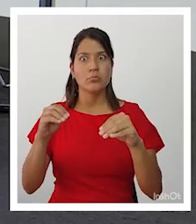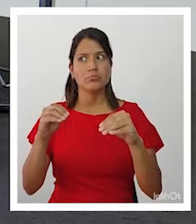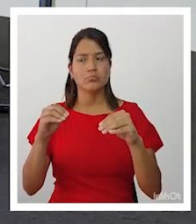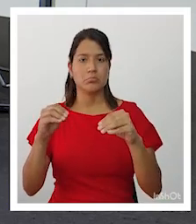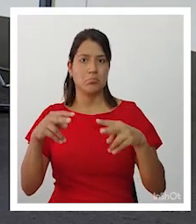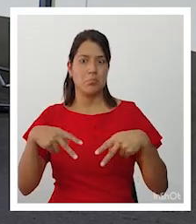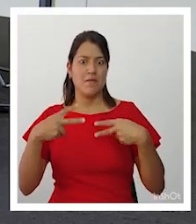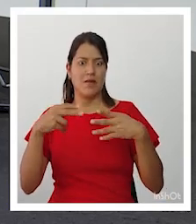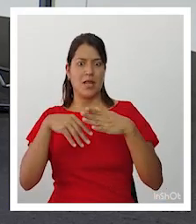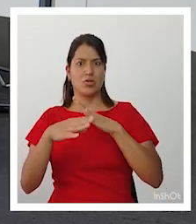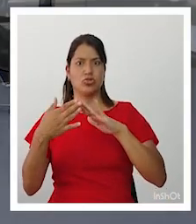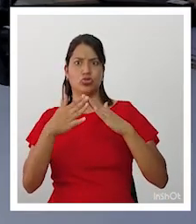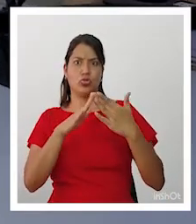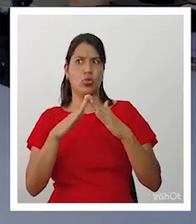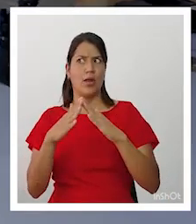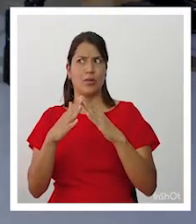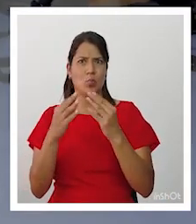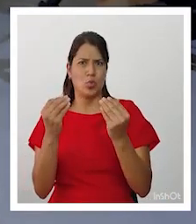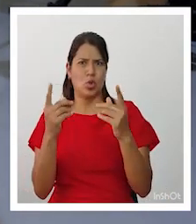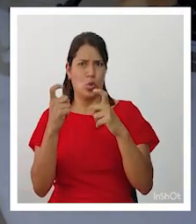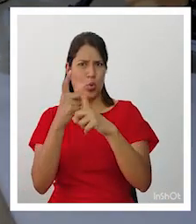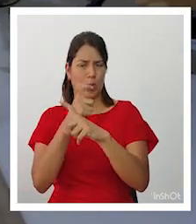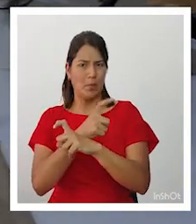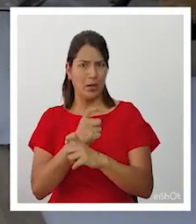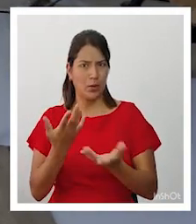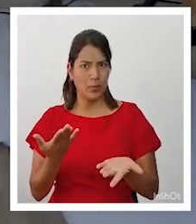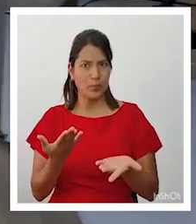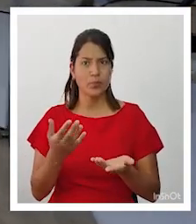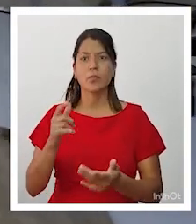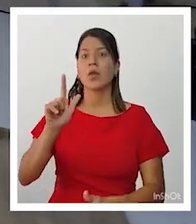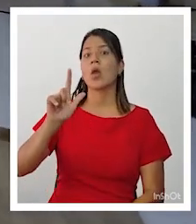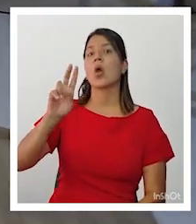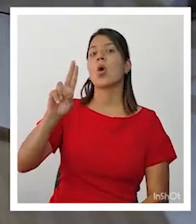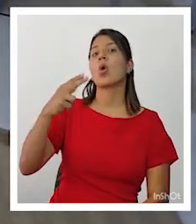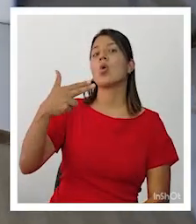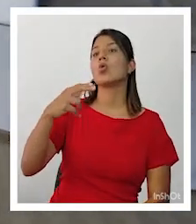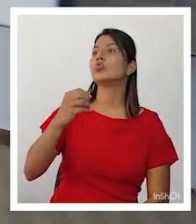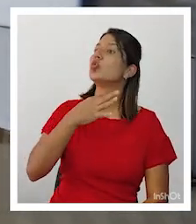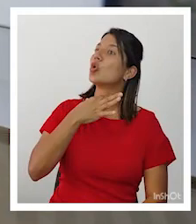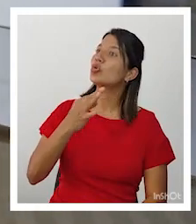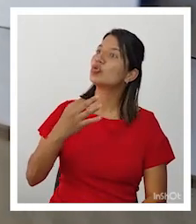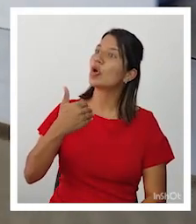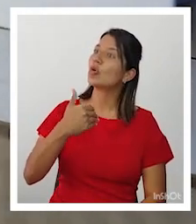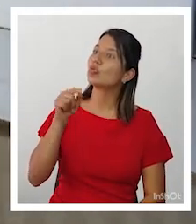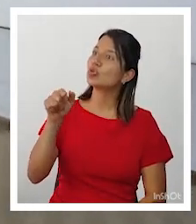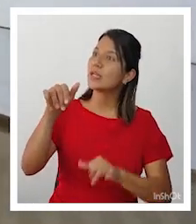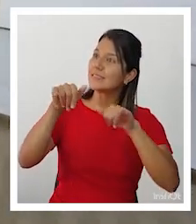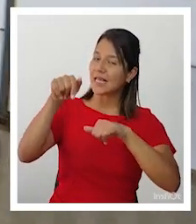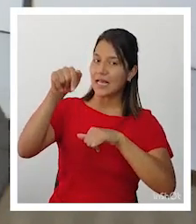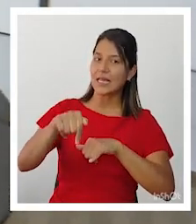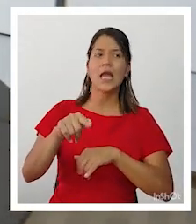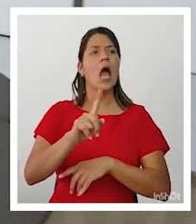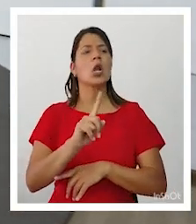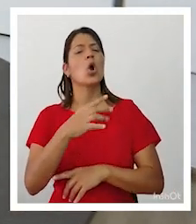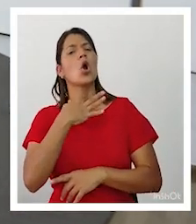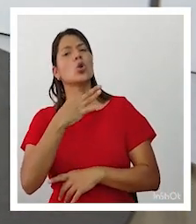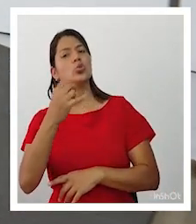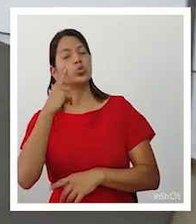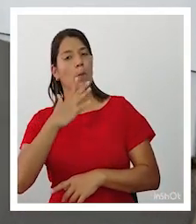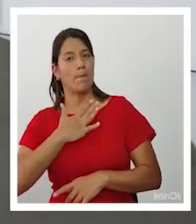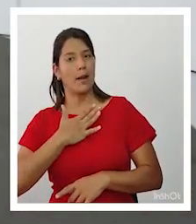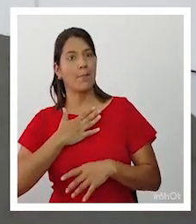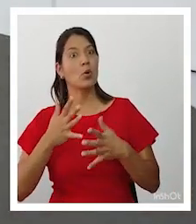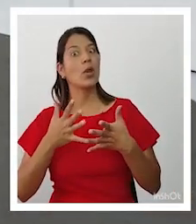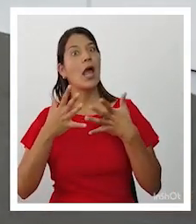una ciudad como esta. Lucho, qué gusto tenerte. No, más bien el gusto es todo mío, es un gran honor el poder